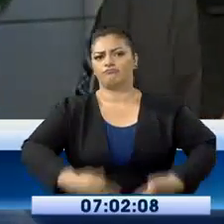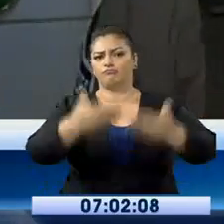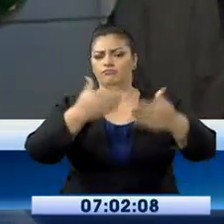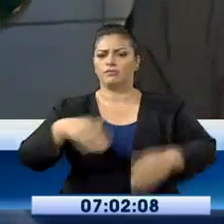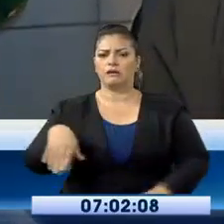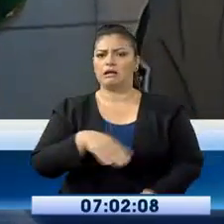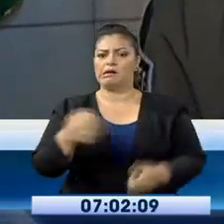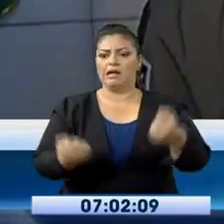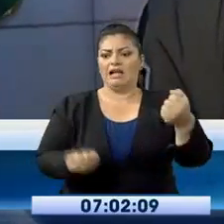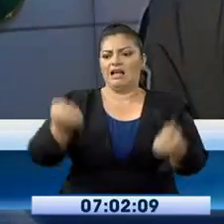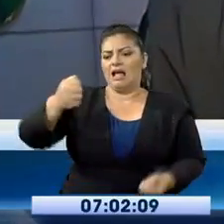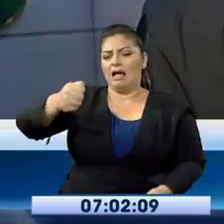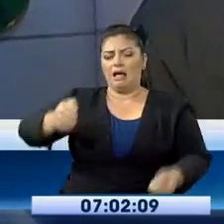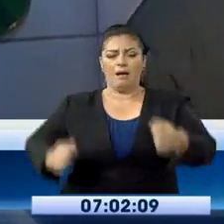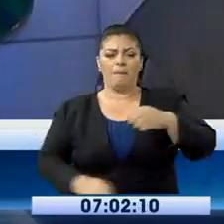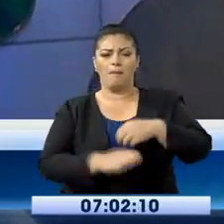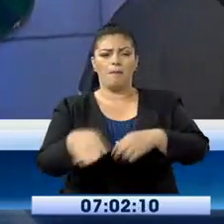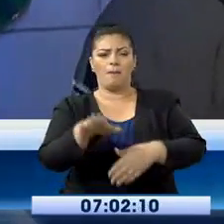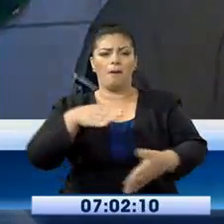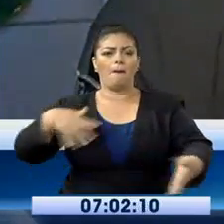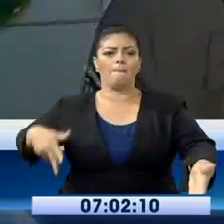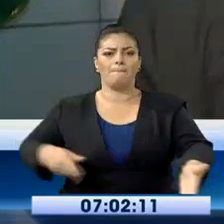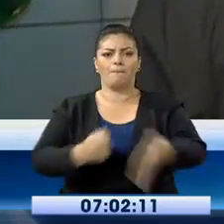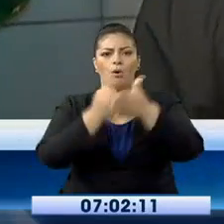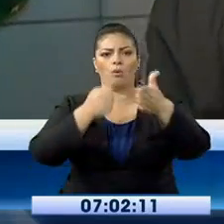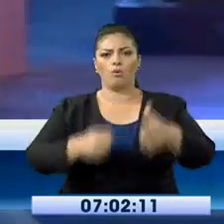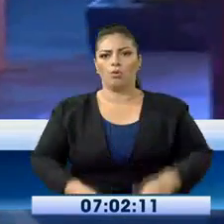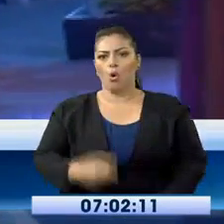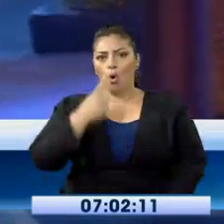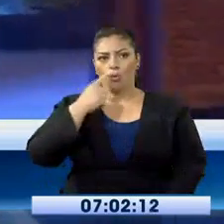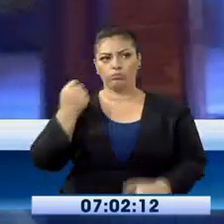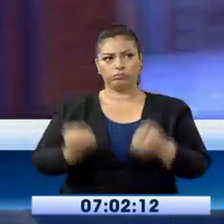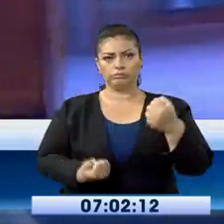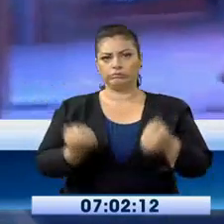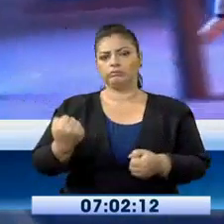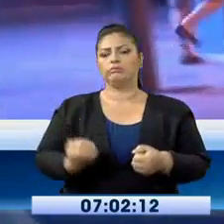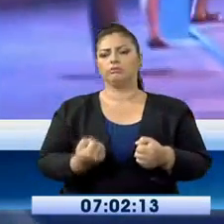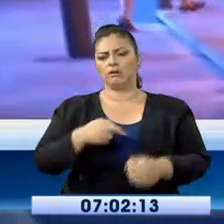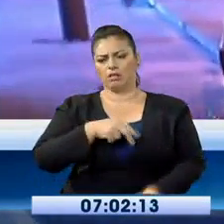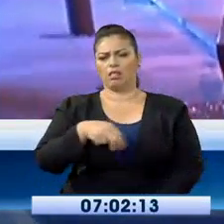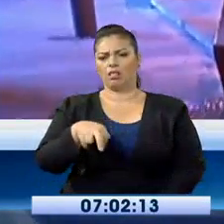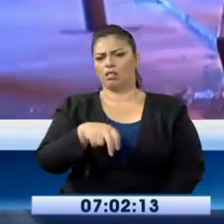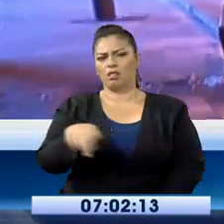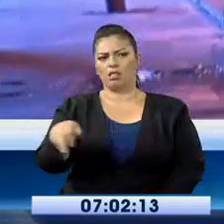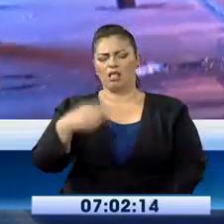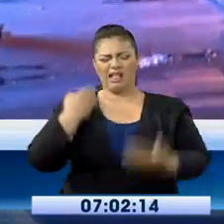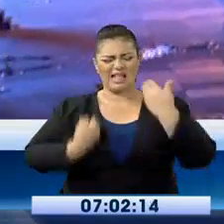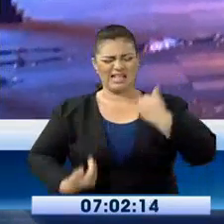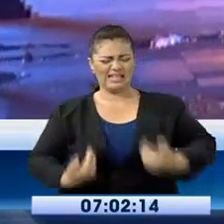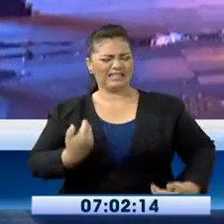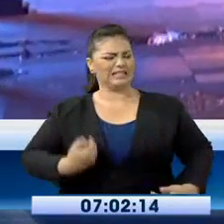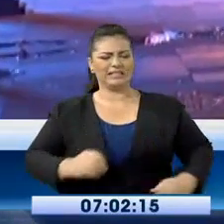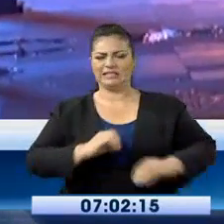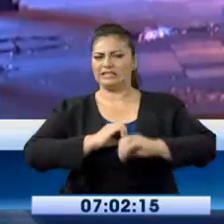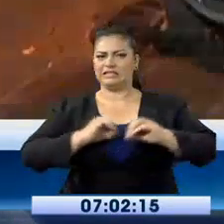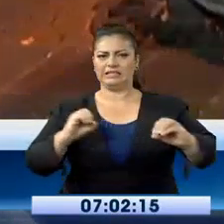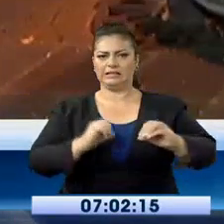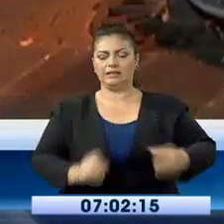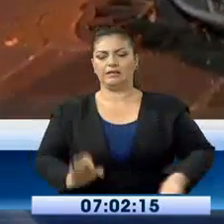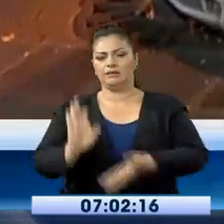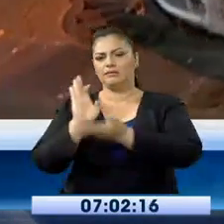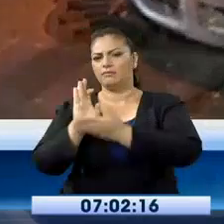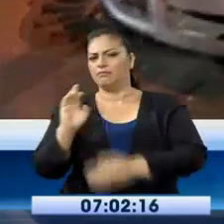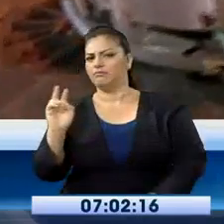pasó nada. Antes no, porque salió caminando. Testigos indicaron que el conductor del vehículo,